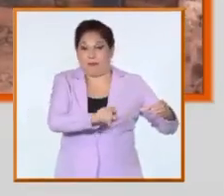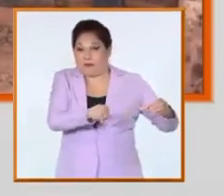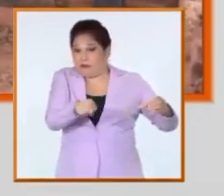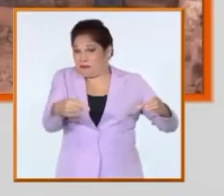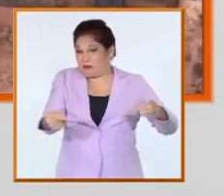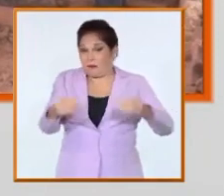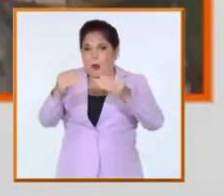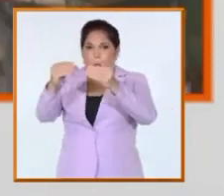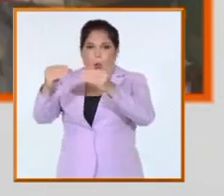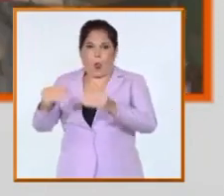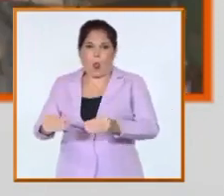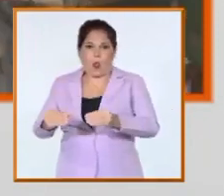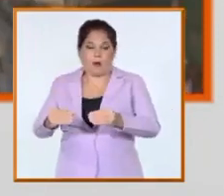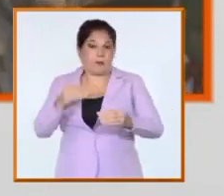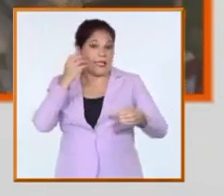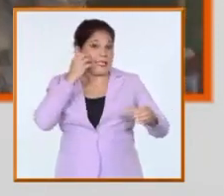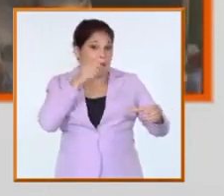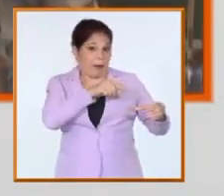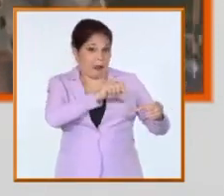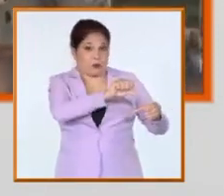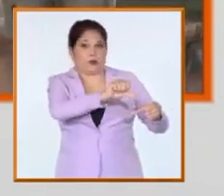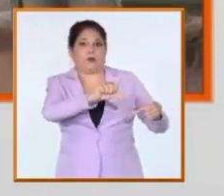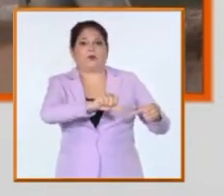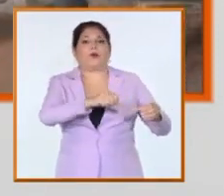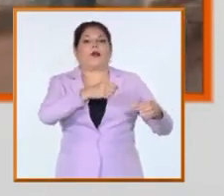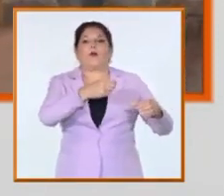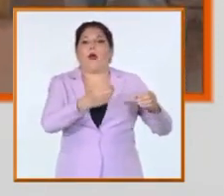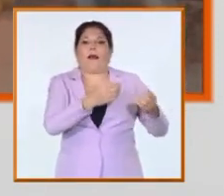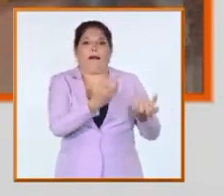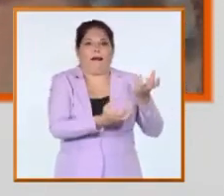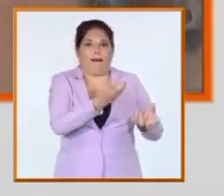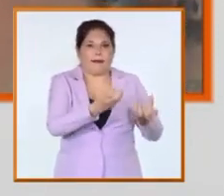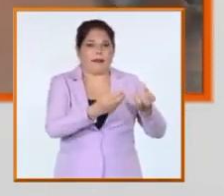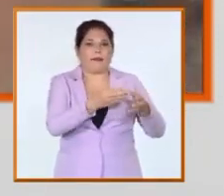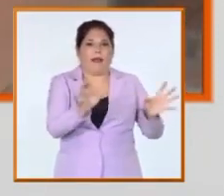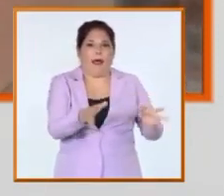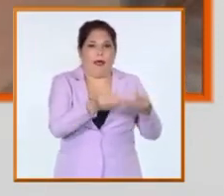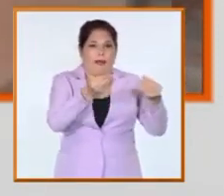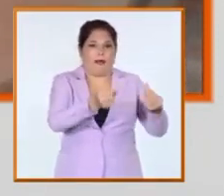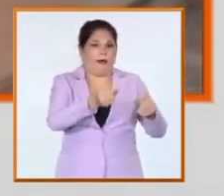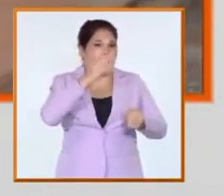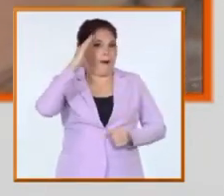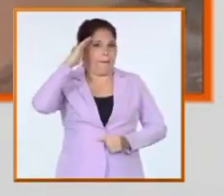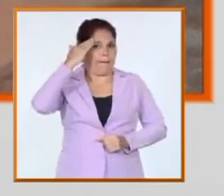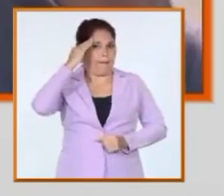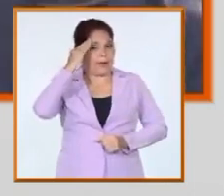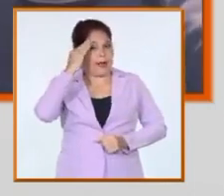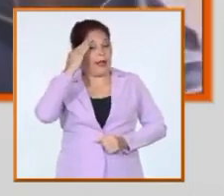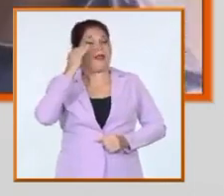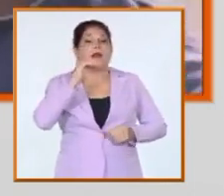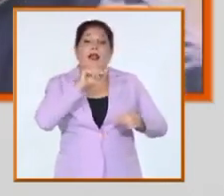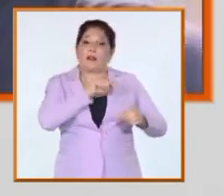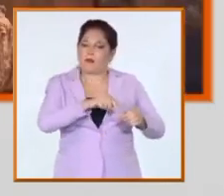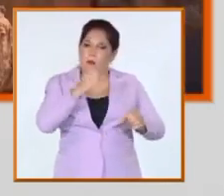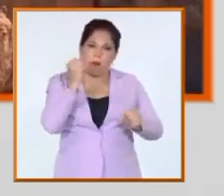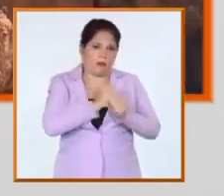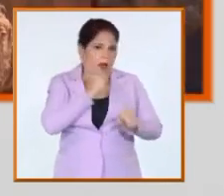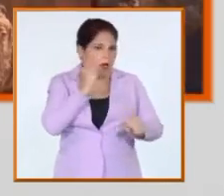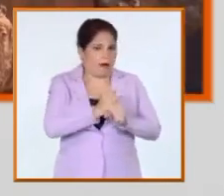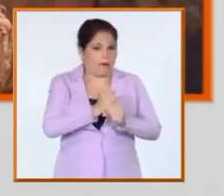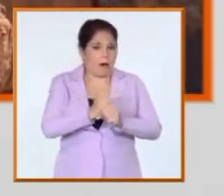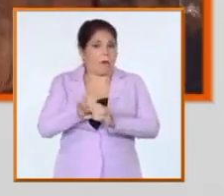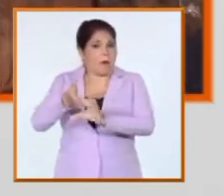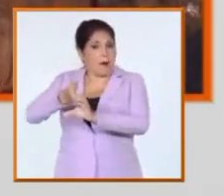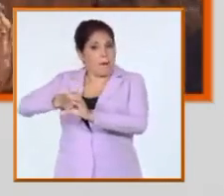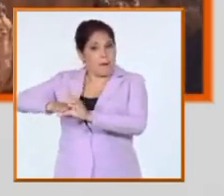de hormigón lleva cemento que hay que pasarlo por los hornos lleva arena lleva piedra todo eso es energía todos esos combustible todo ese traslado y